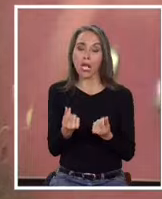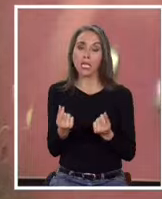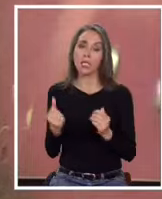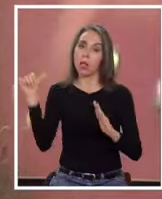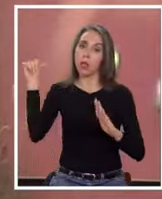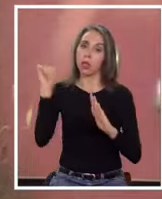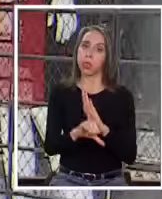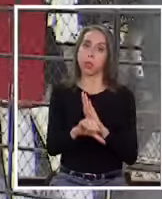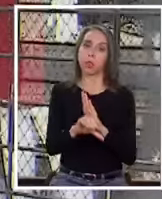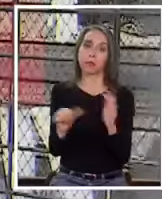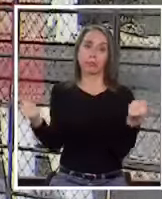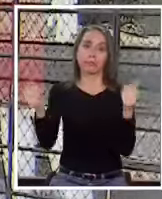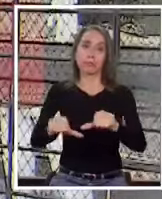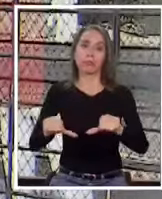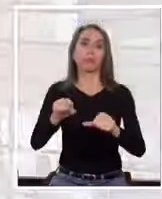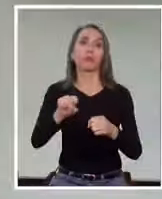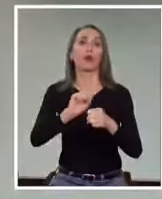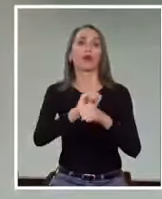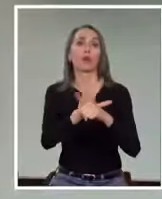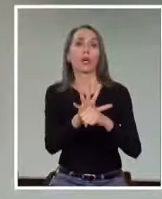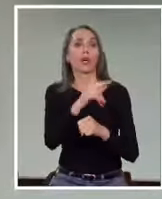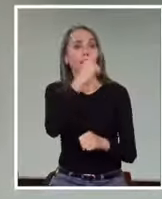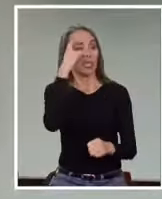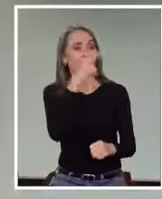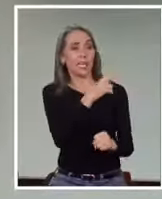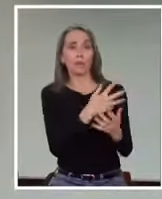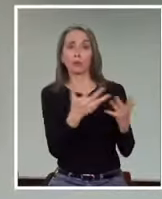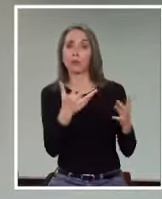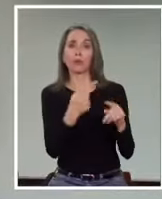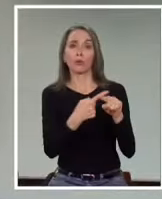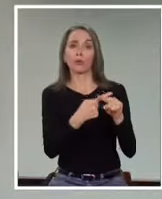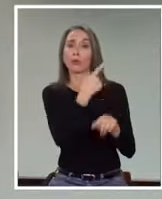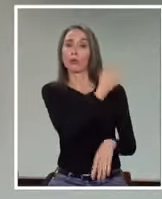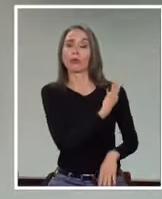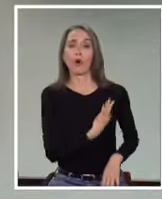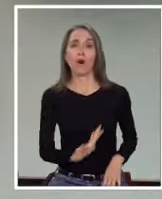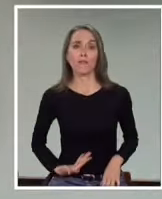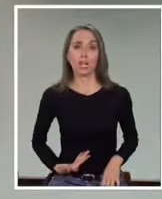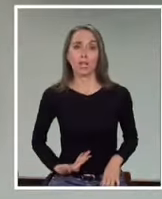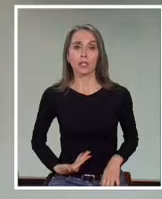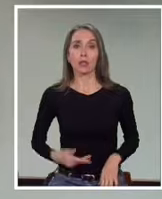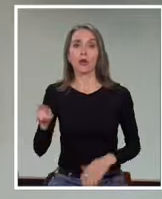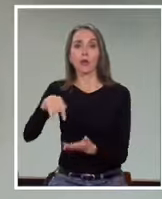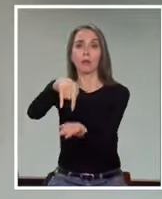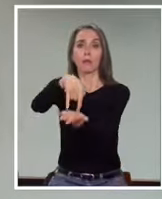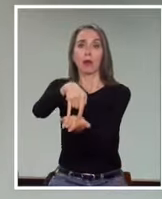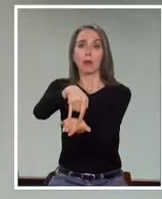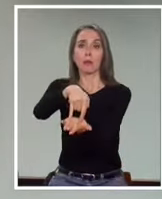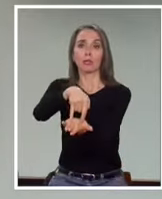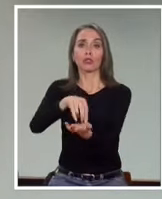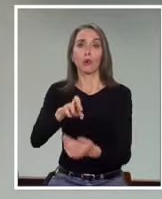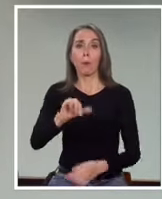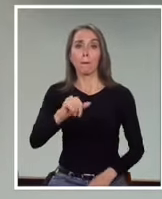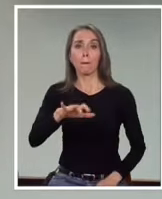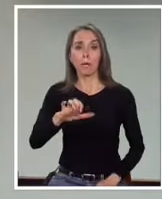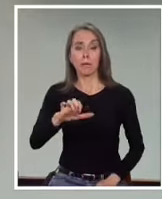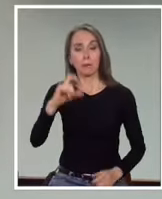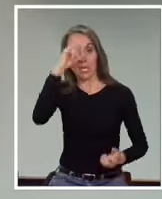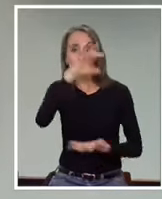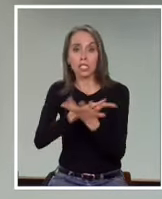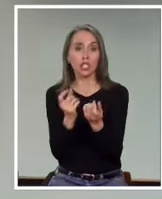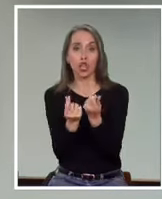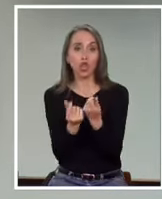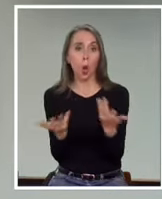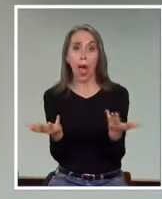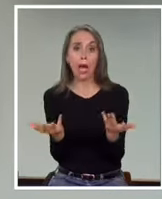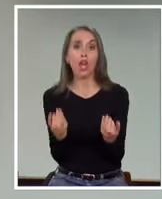profunda por la pandemia. Creo que se le está pasando la mano al gobierno y al parlamento, que las pymes están complicadas,